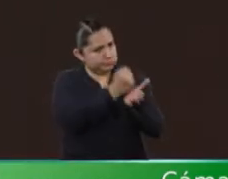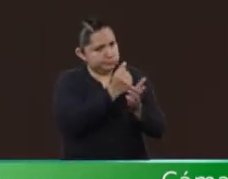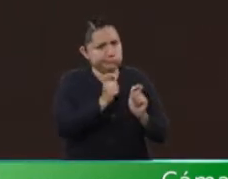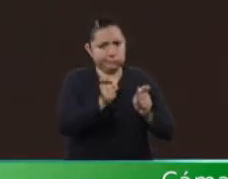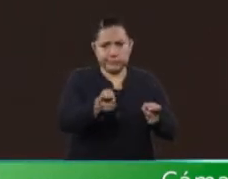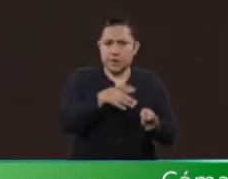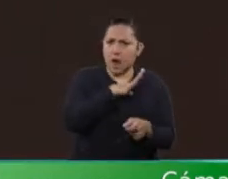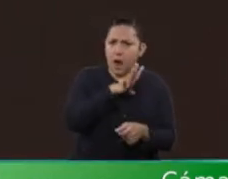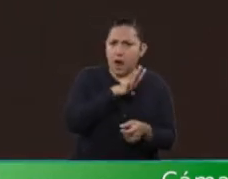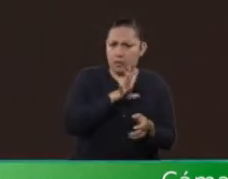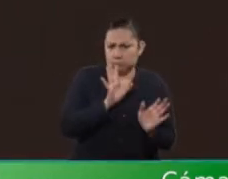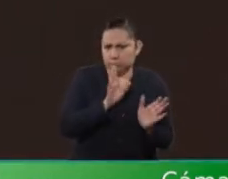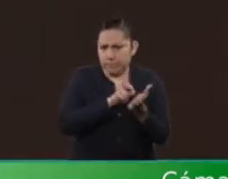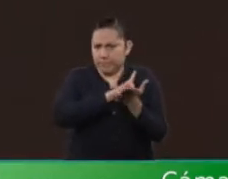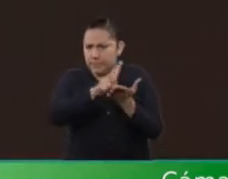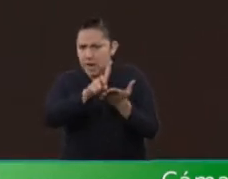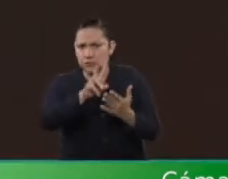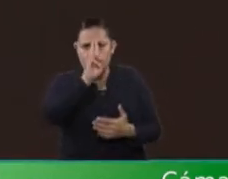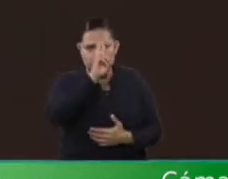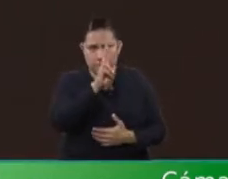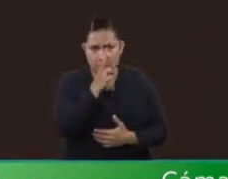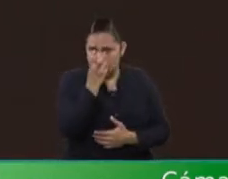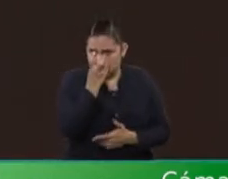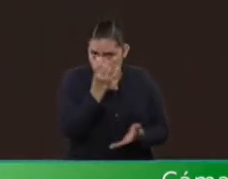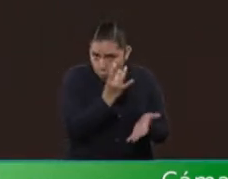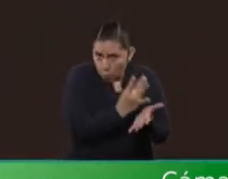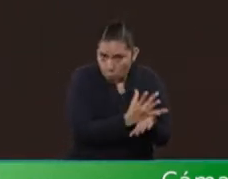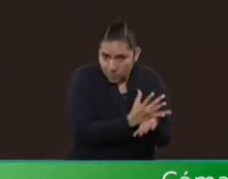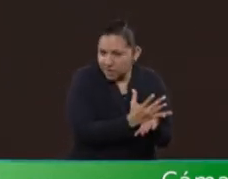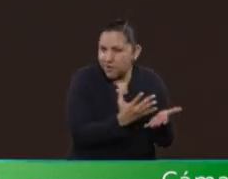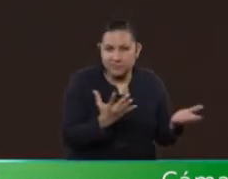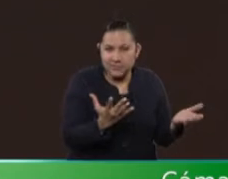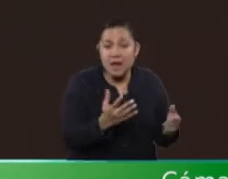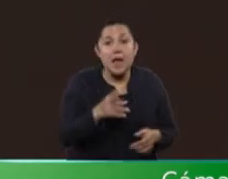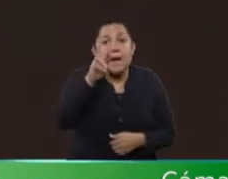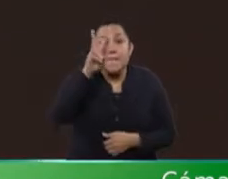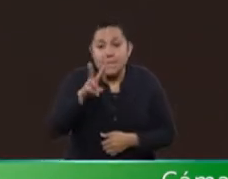hay mejor dignidad de cualquier persona que